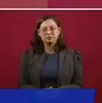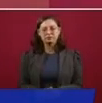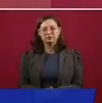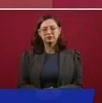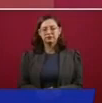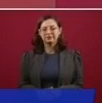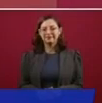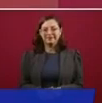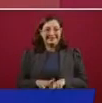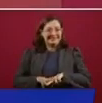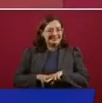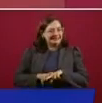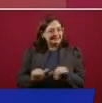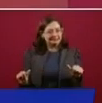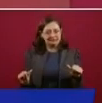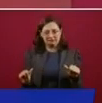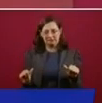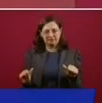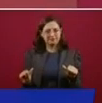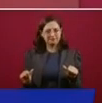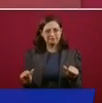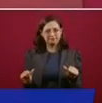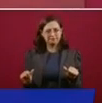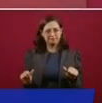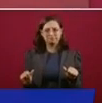A nadie,